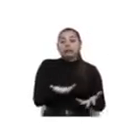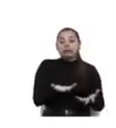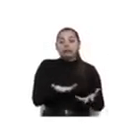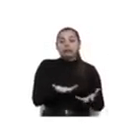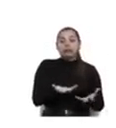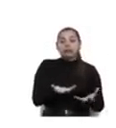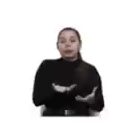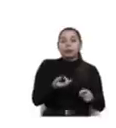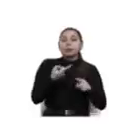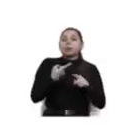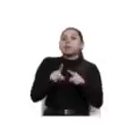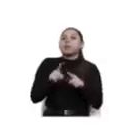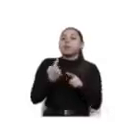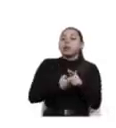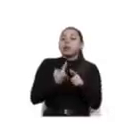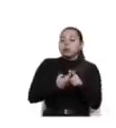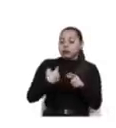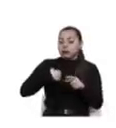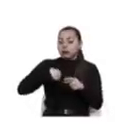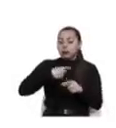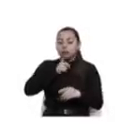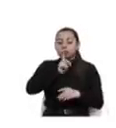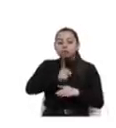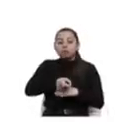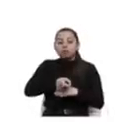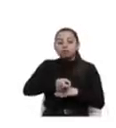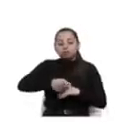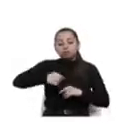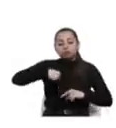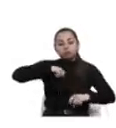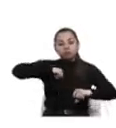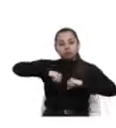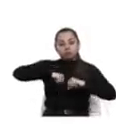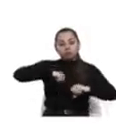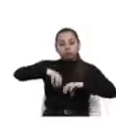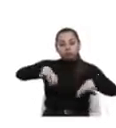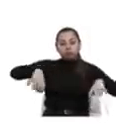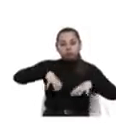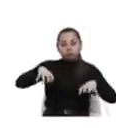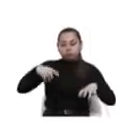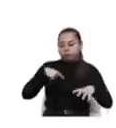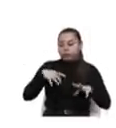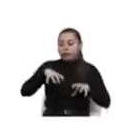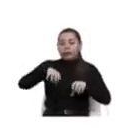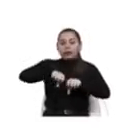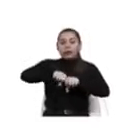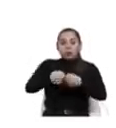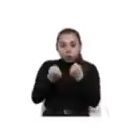Pero entonces que se dirija la acción destruyendo estos laboratorios,